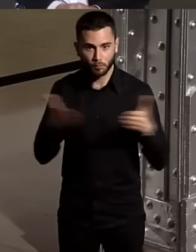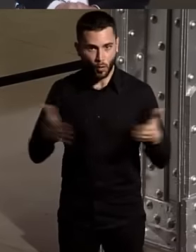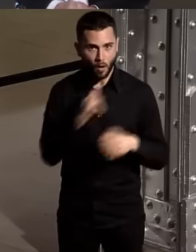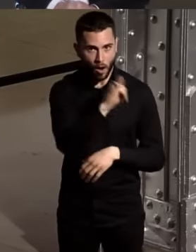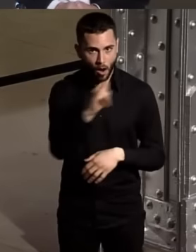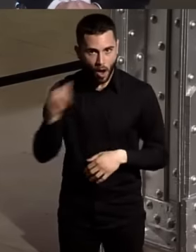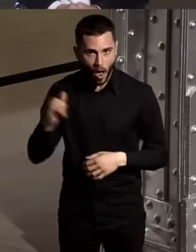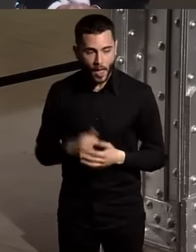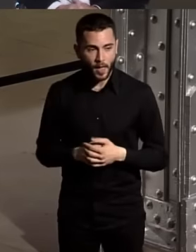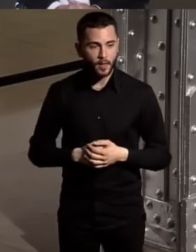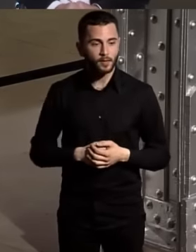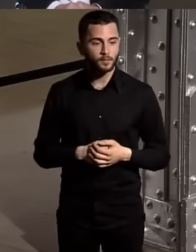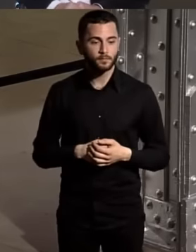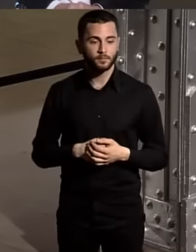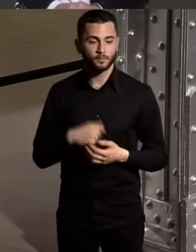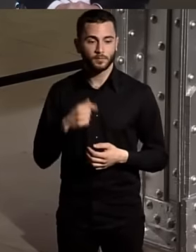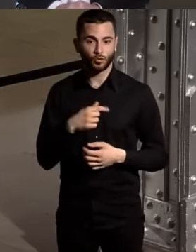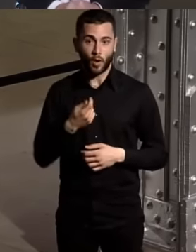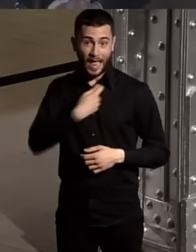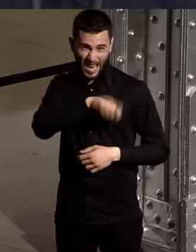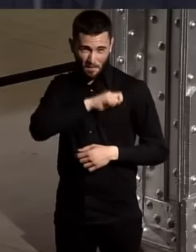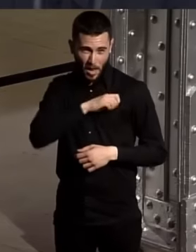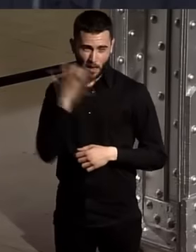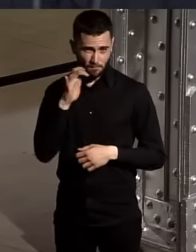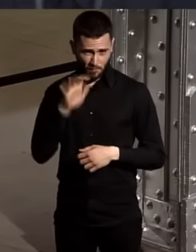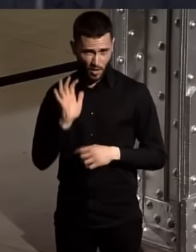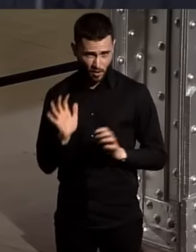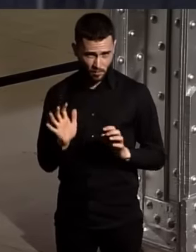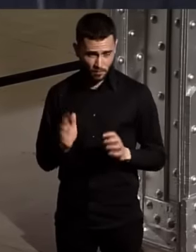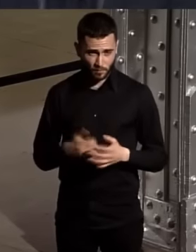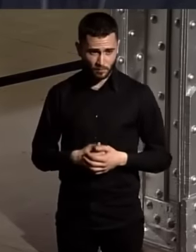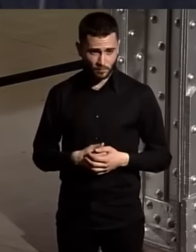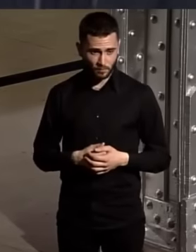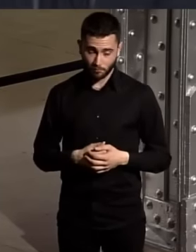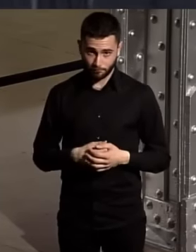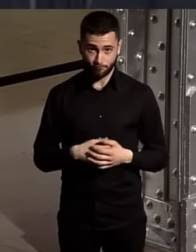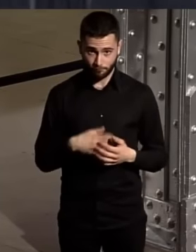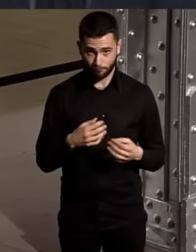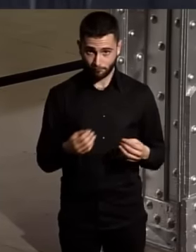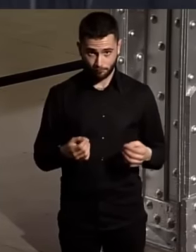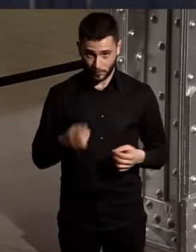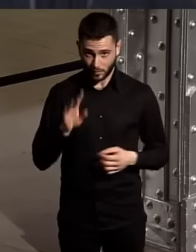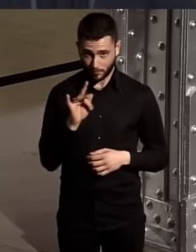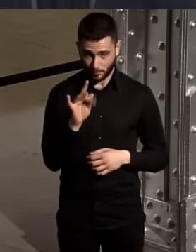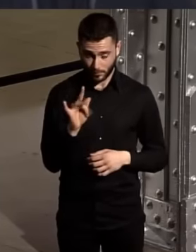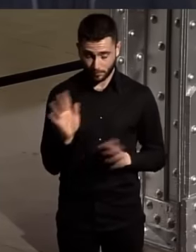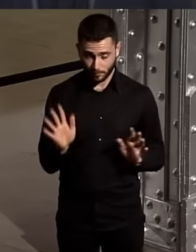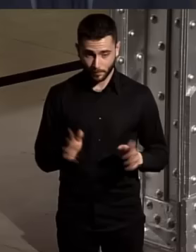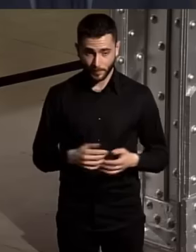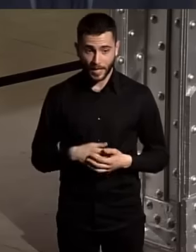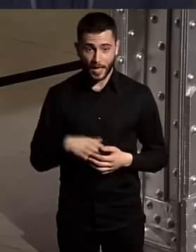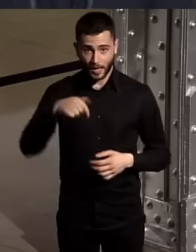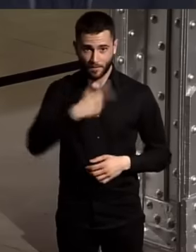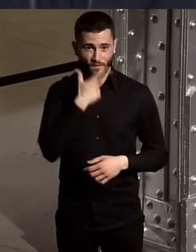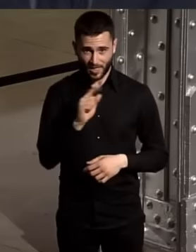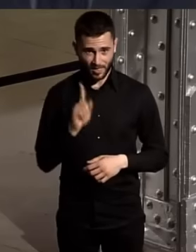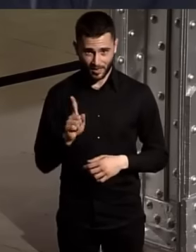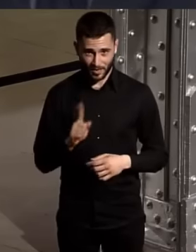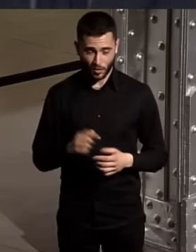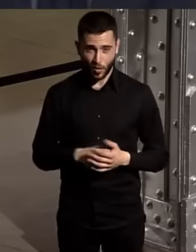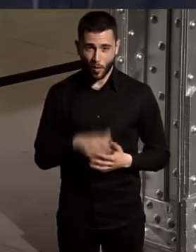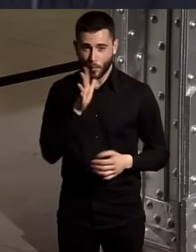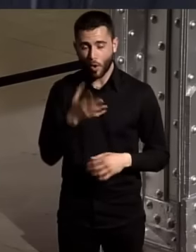e Esto no es común en España No no es común y no te creas que tampoco ha sido fácil porque muchas veces